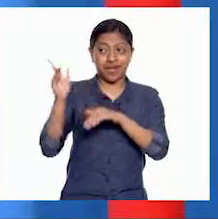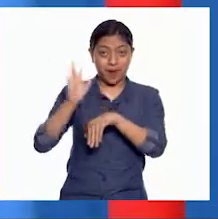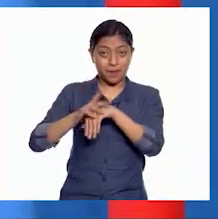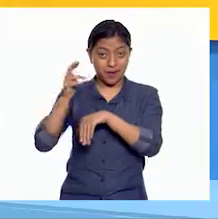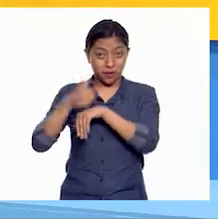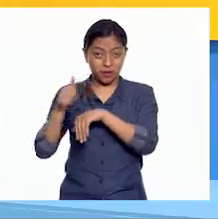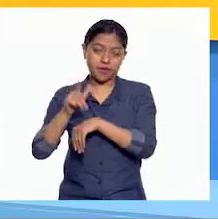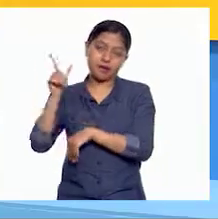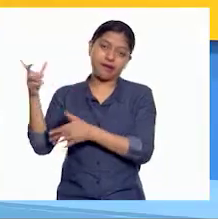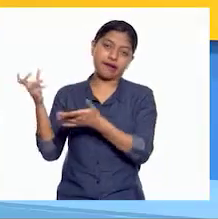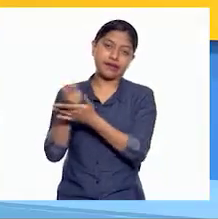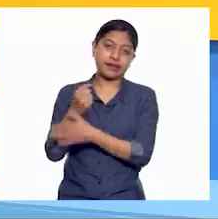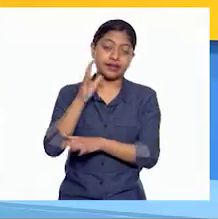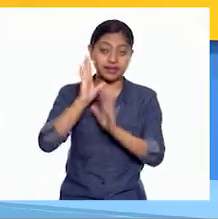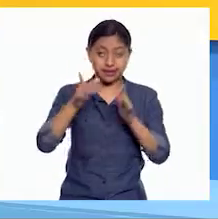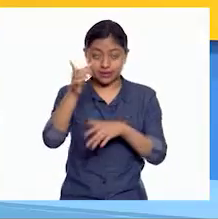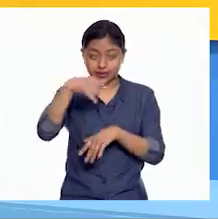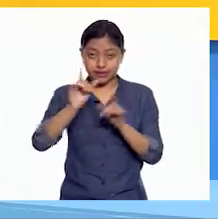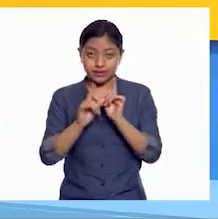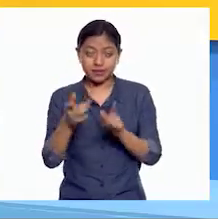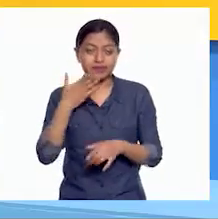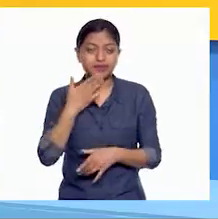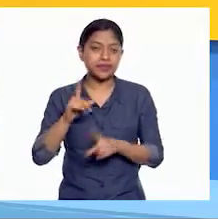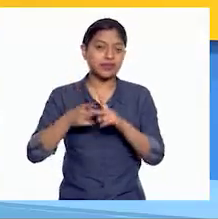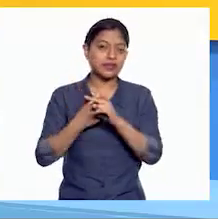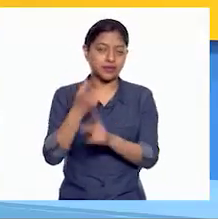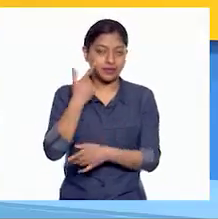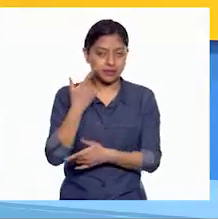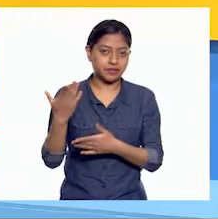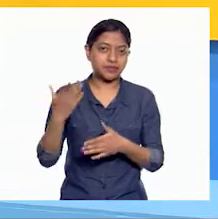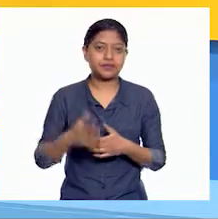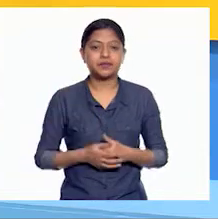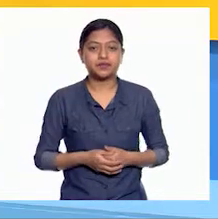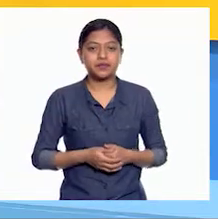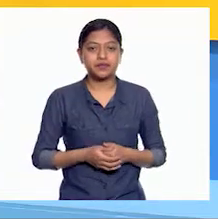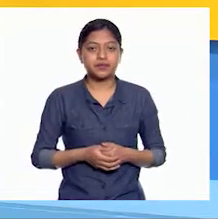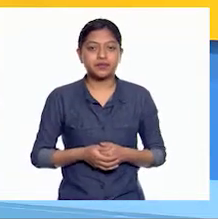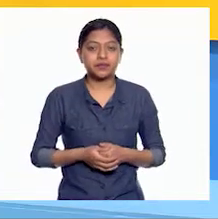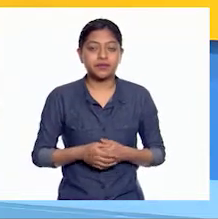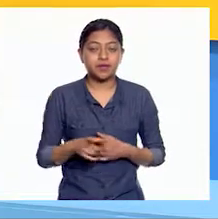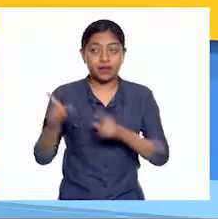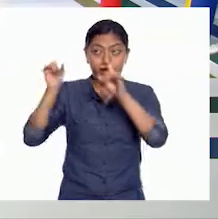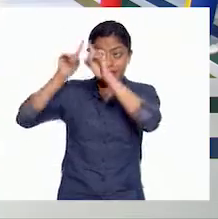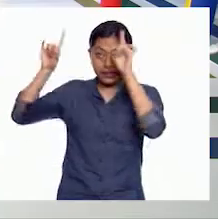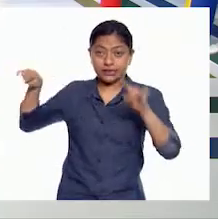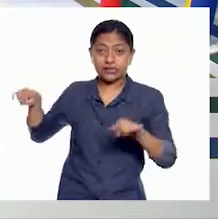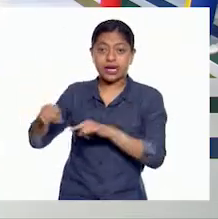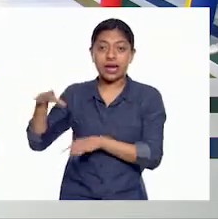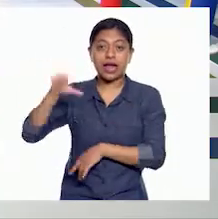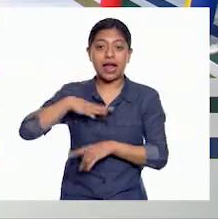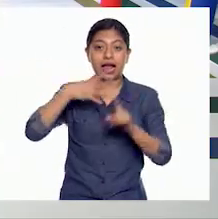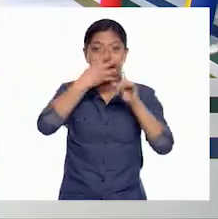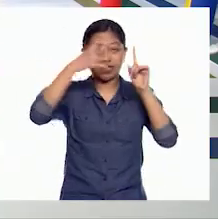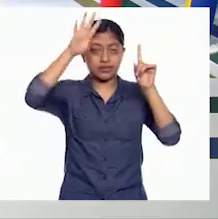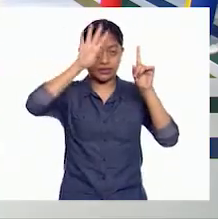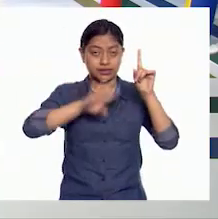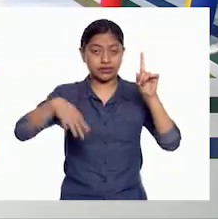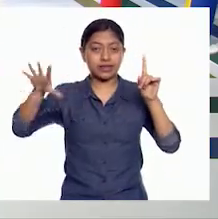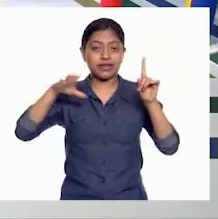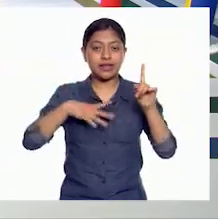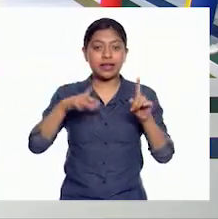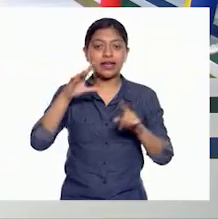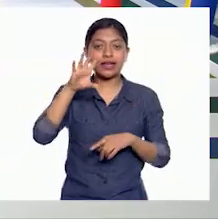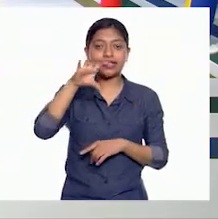jugar. ¿Ya están listos? Vamos a empezar. En el pizarrón hay una tabla en la que está anotado